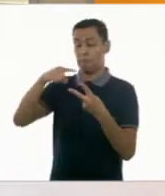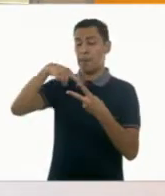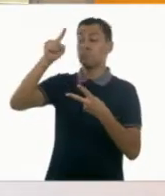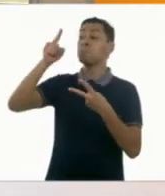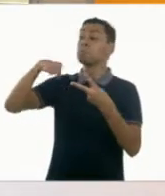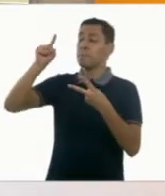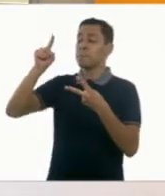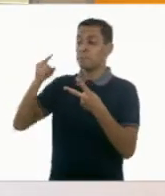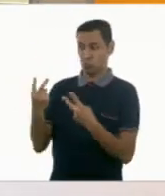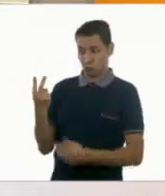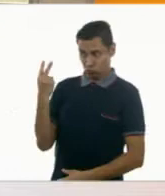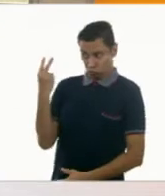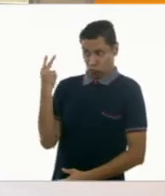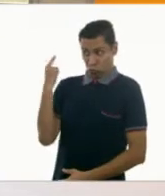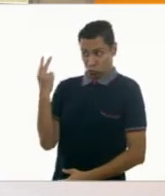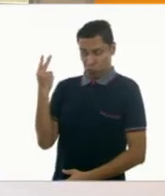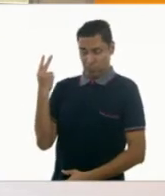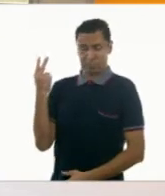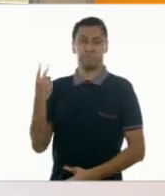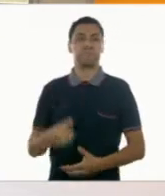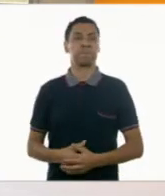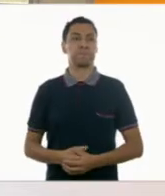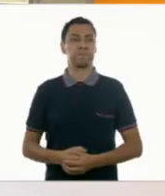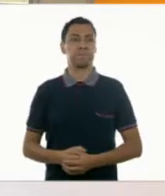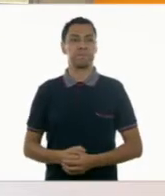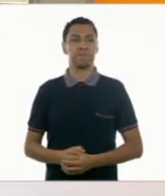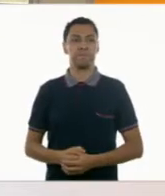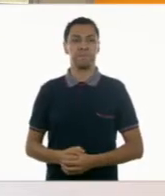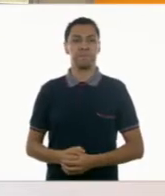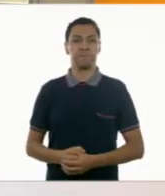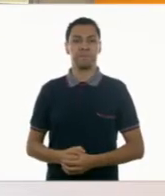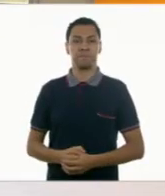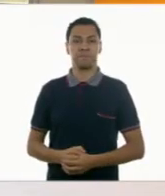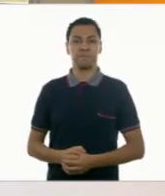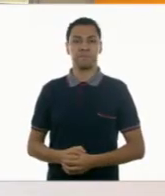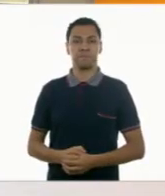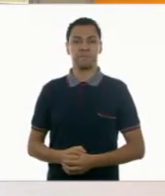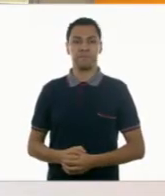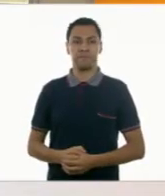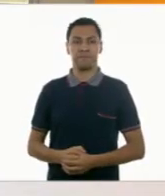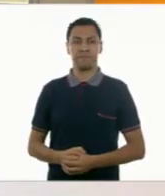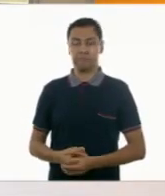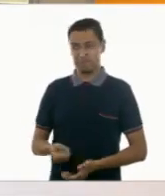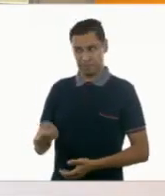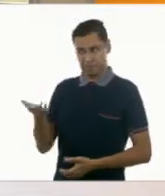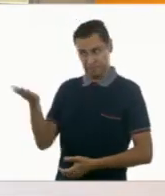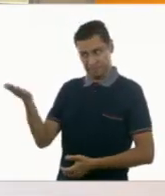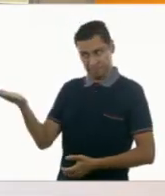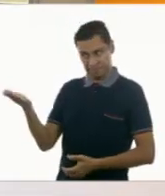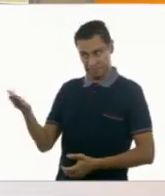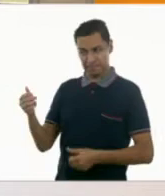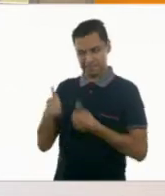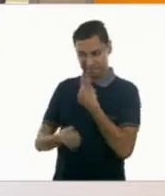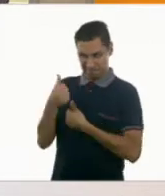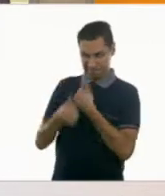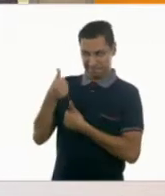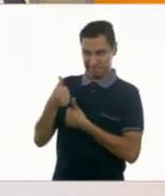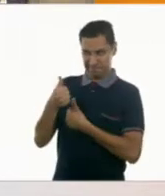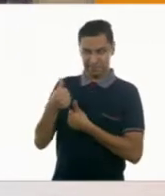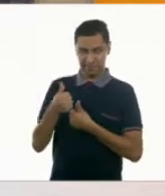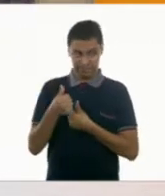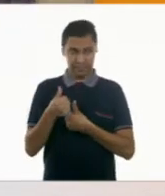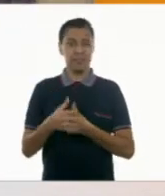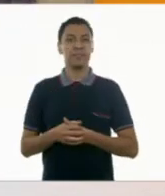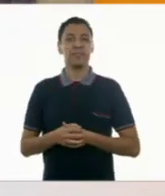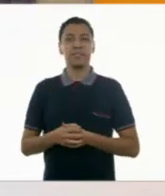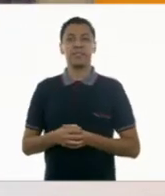reto. Okay. Vamos a conseguir 10, ¿te late? Va. Llevas 2 puntos por ese reto. Bien, ahora te voy a poner otro reto. Muy bien. Te